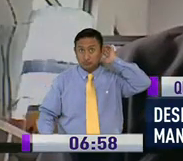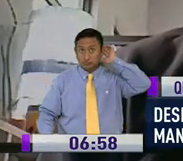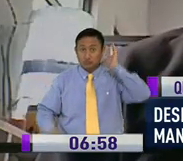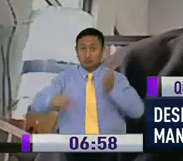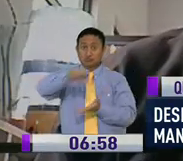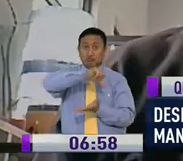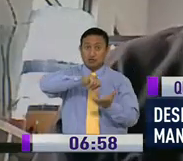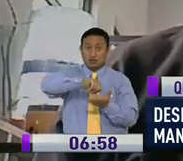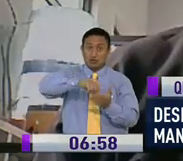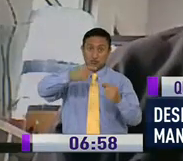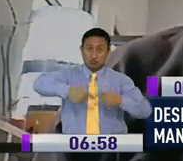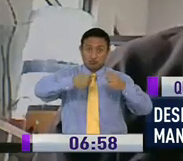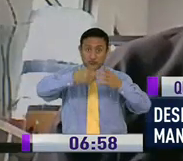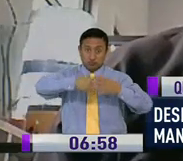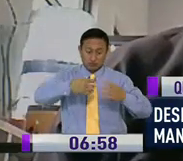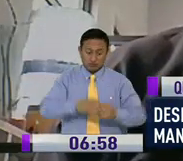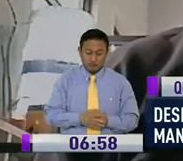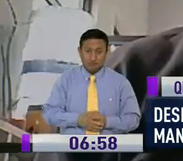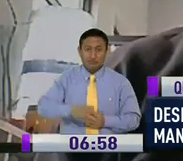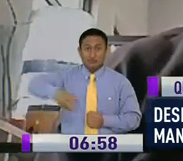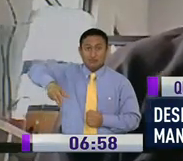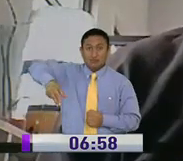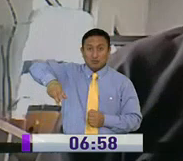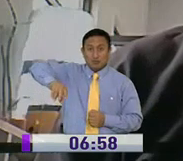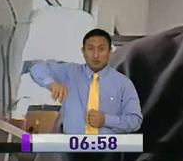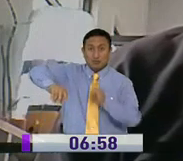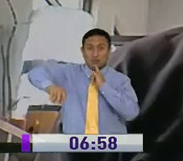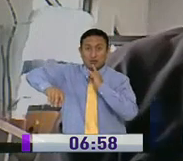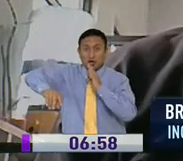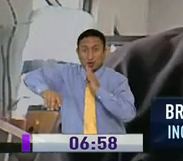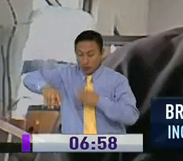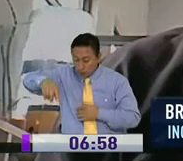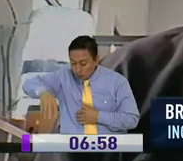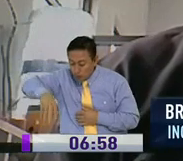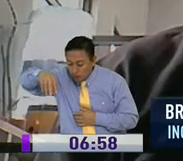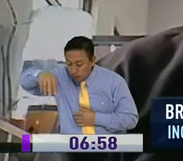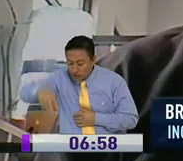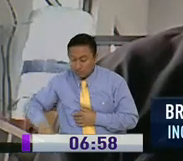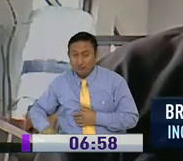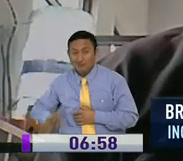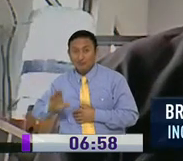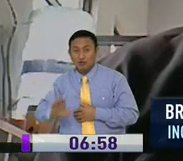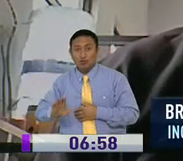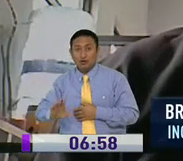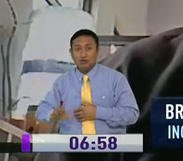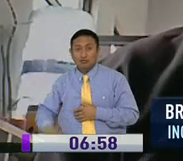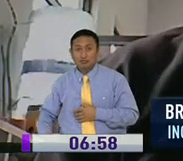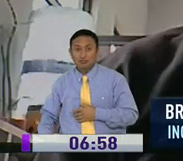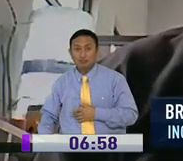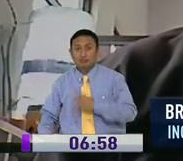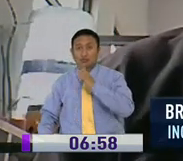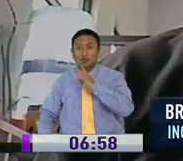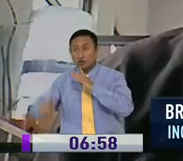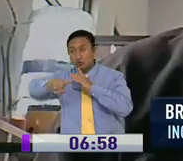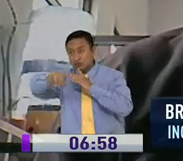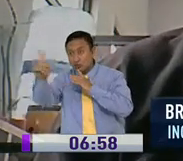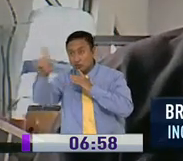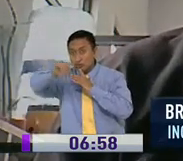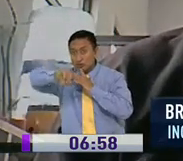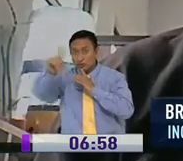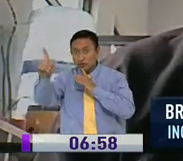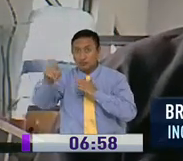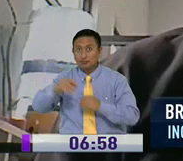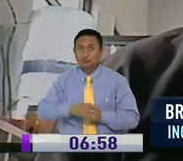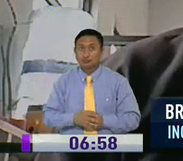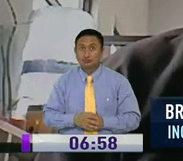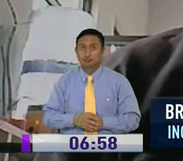de motor, el refrigerante directamente desde el radiador, líquidos de frenos, el agua de las plumas, el aceite hidráulico,